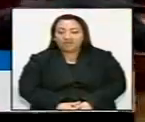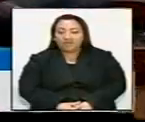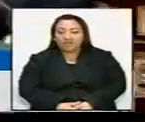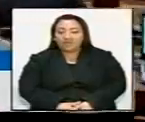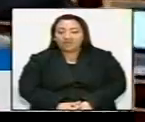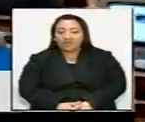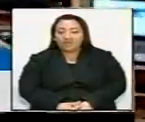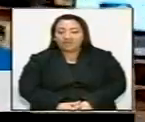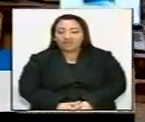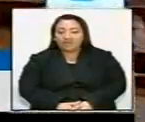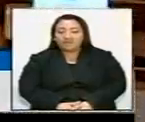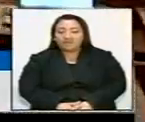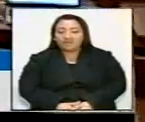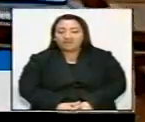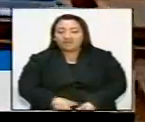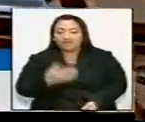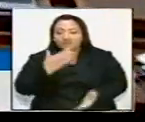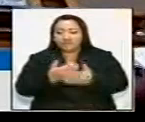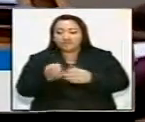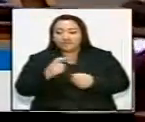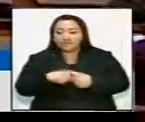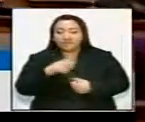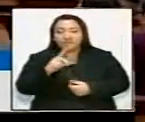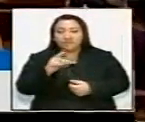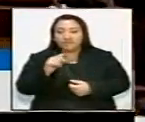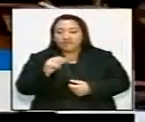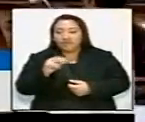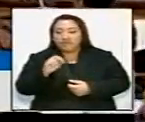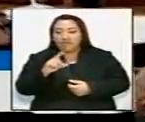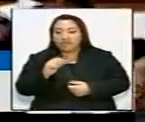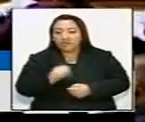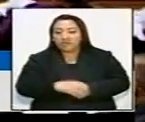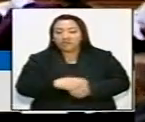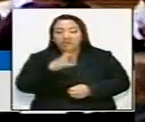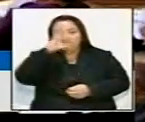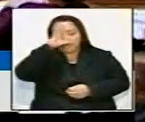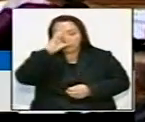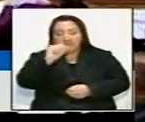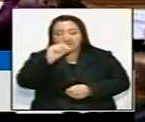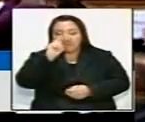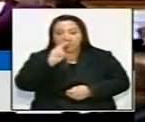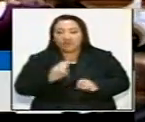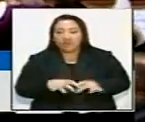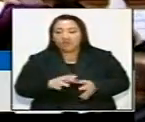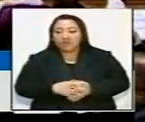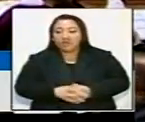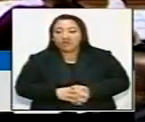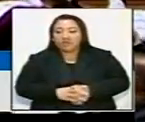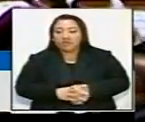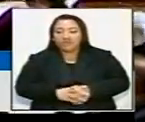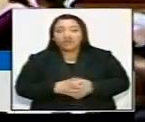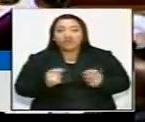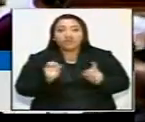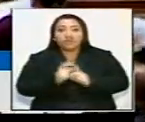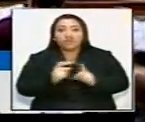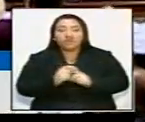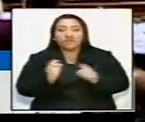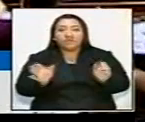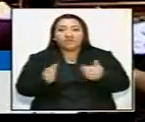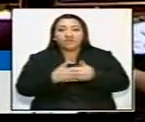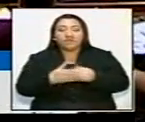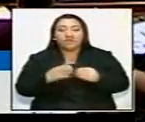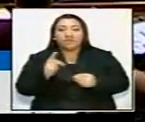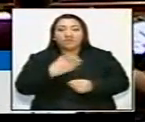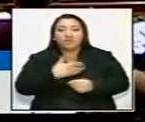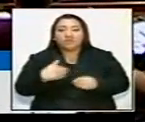Gracias también a la participación de la señora Diana Nelson, embajadora de Australia en el Perú. Bien, seguidamente palabras de clausura a cargo del